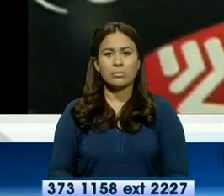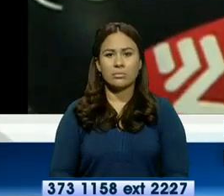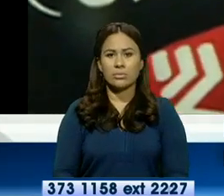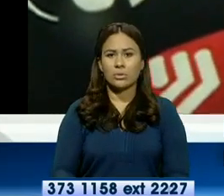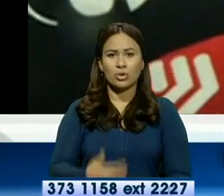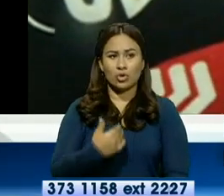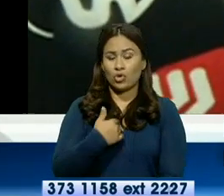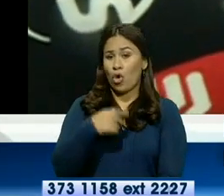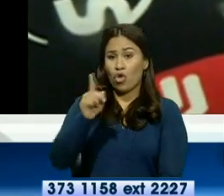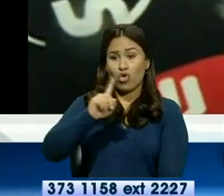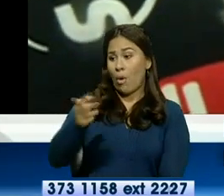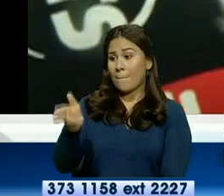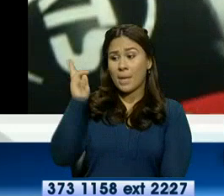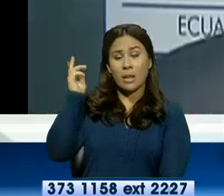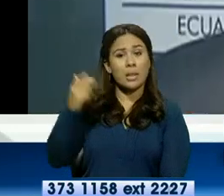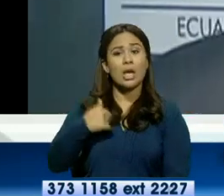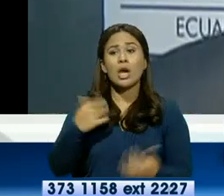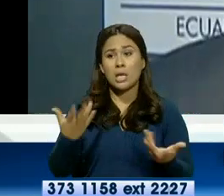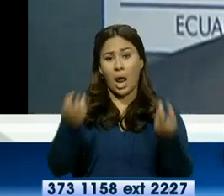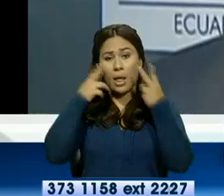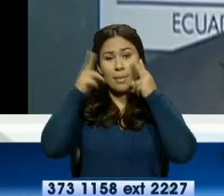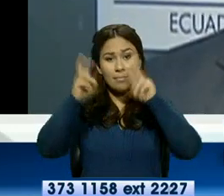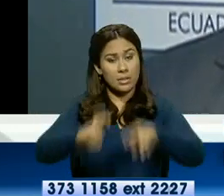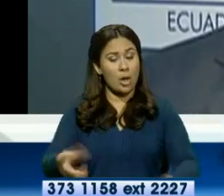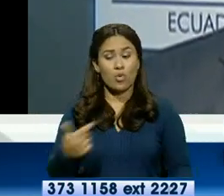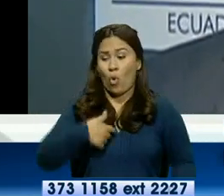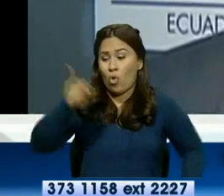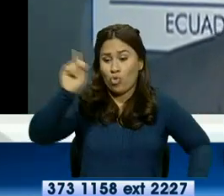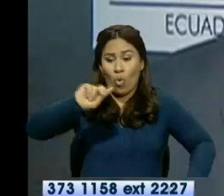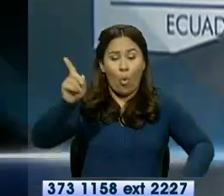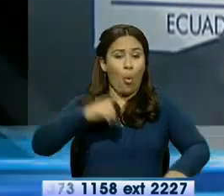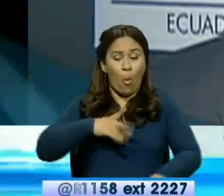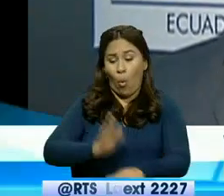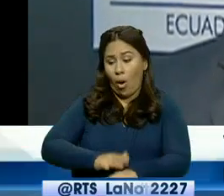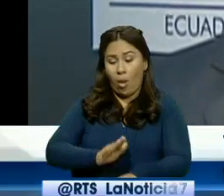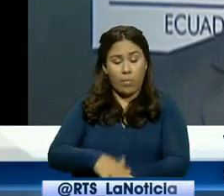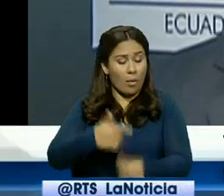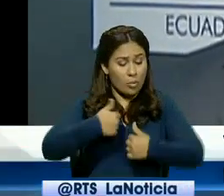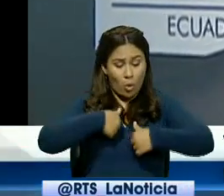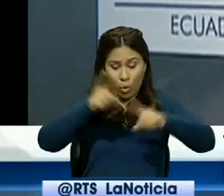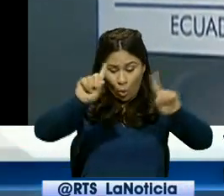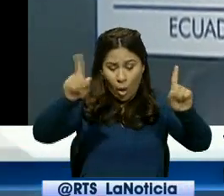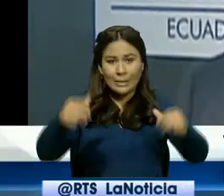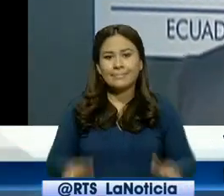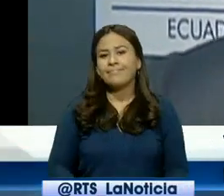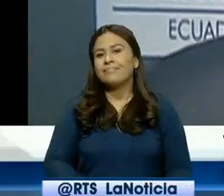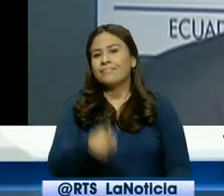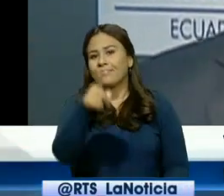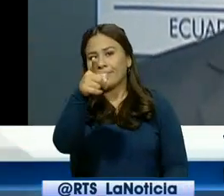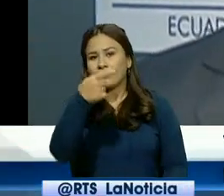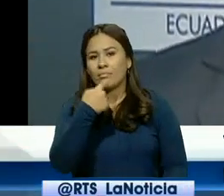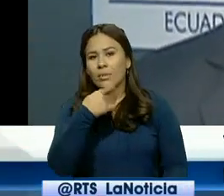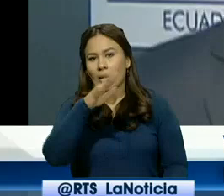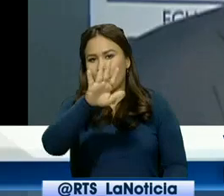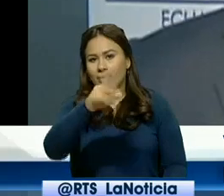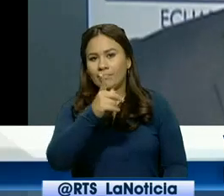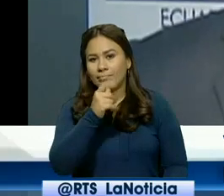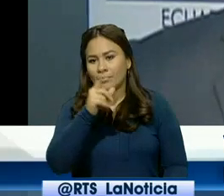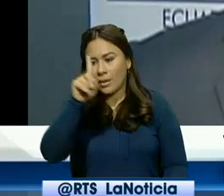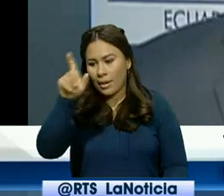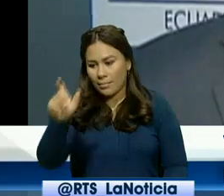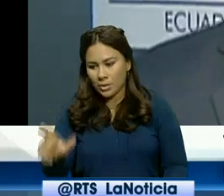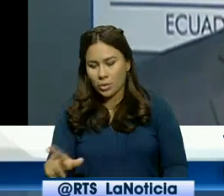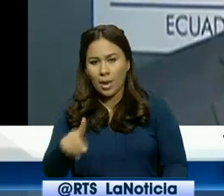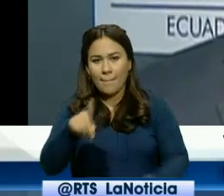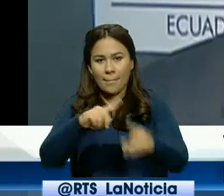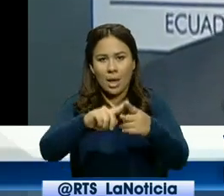muerto ajeno, yo quiero que me investiguen. Tanto la víctima como el presunto causante de los disparos